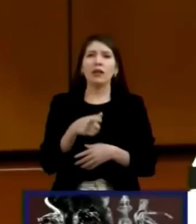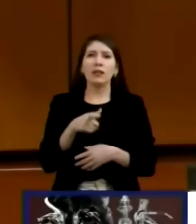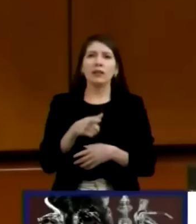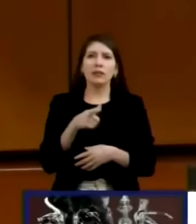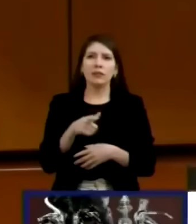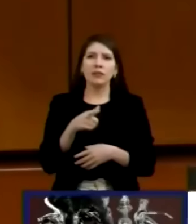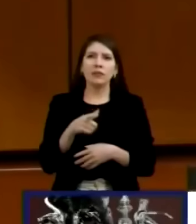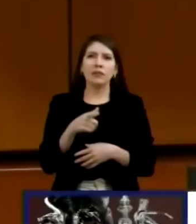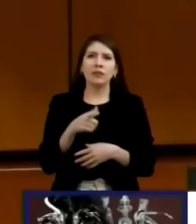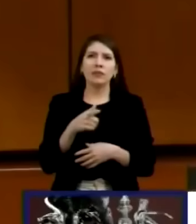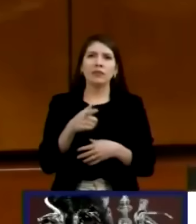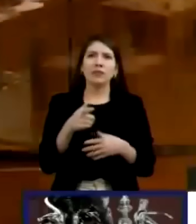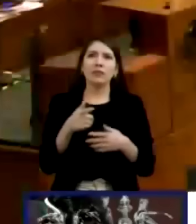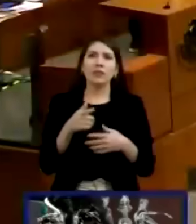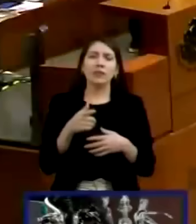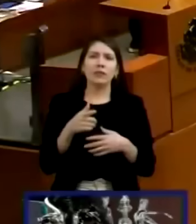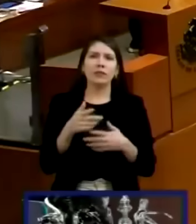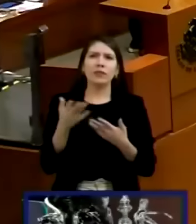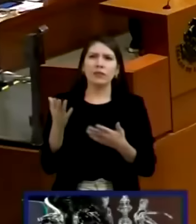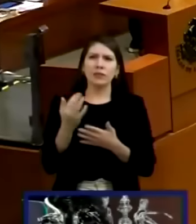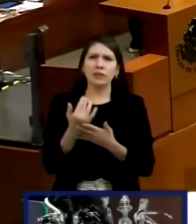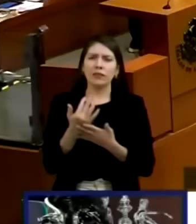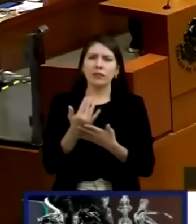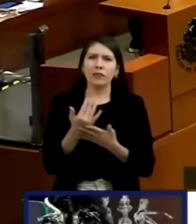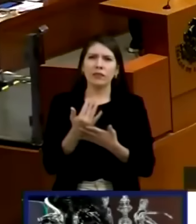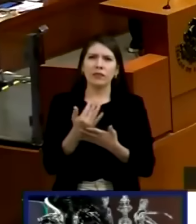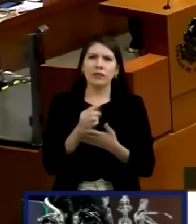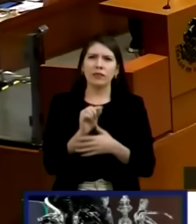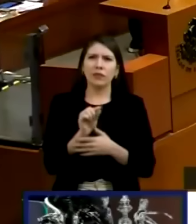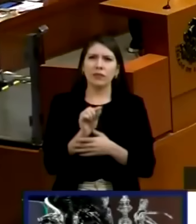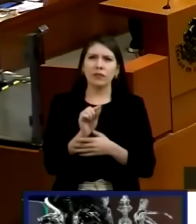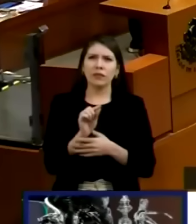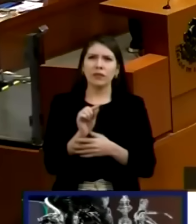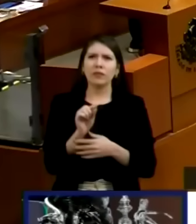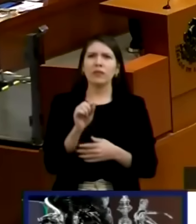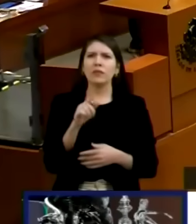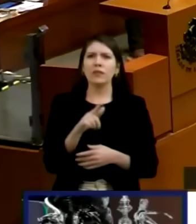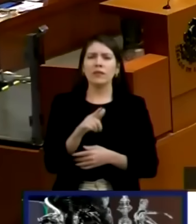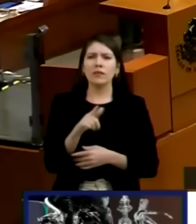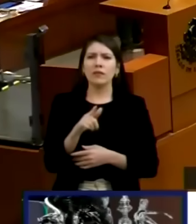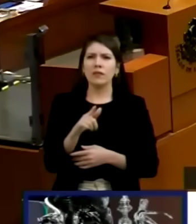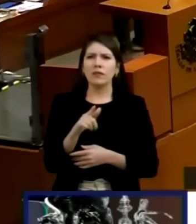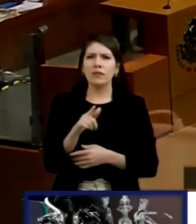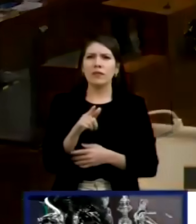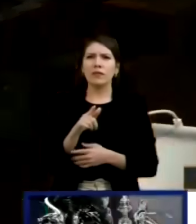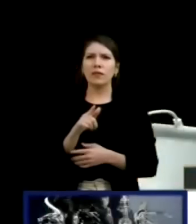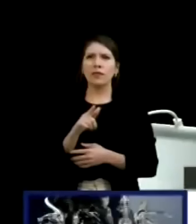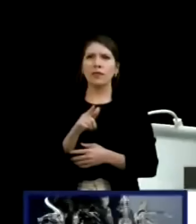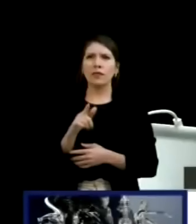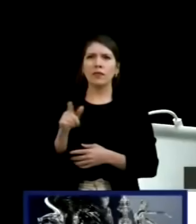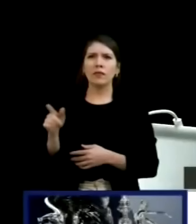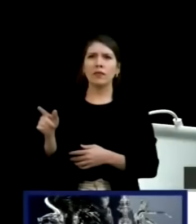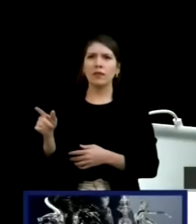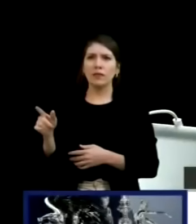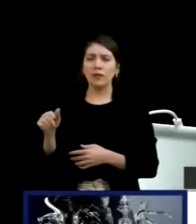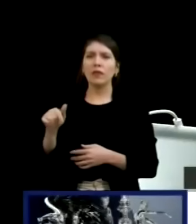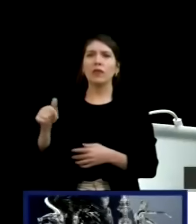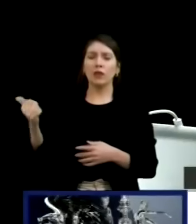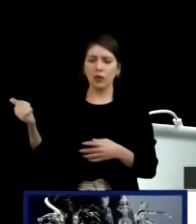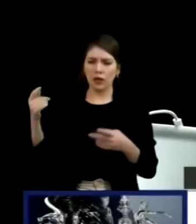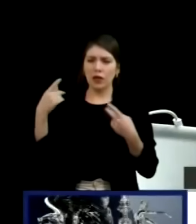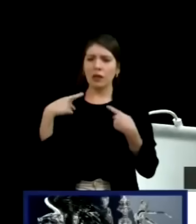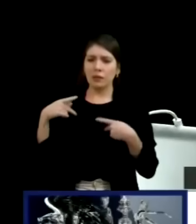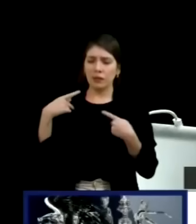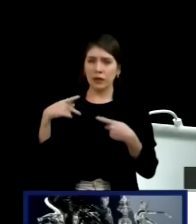diputada. Me pidió hace rato que me relajara y yo creo que es otra persona a quien se debe relajar. Ya hizo uso de la